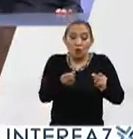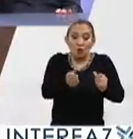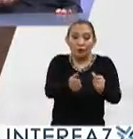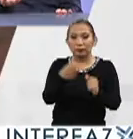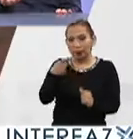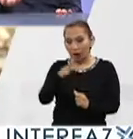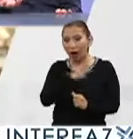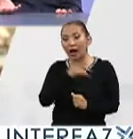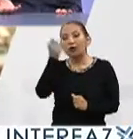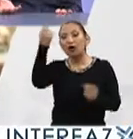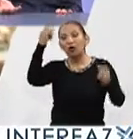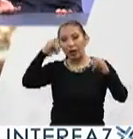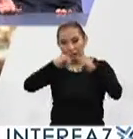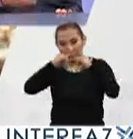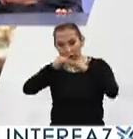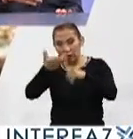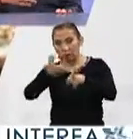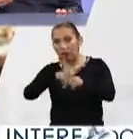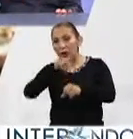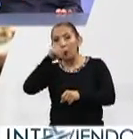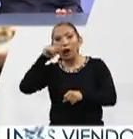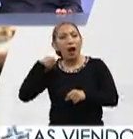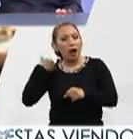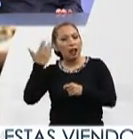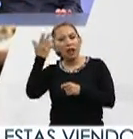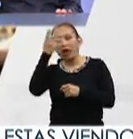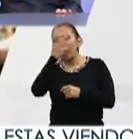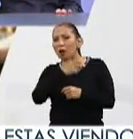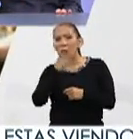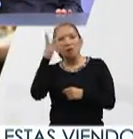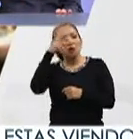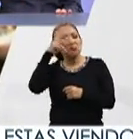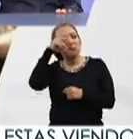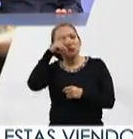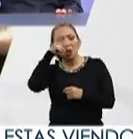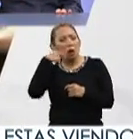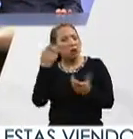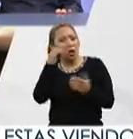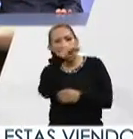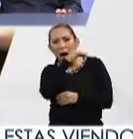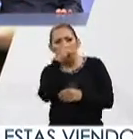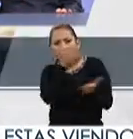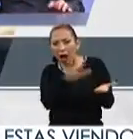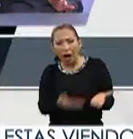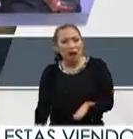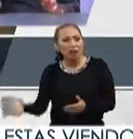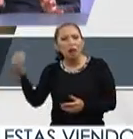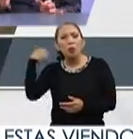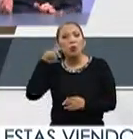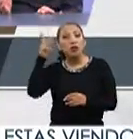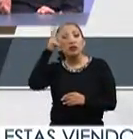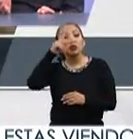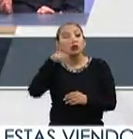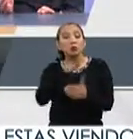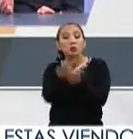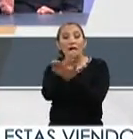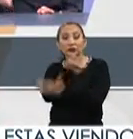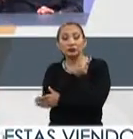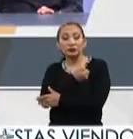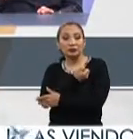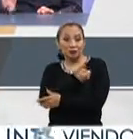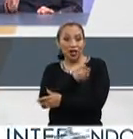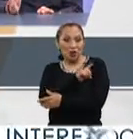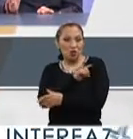Sin embargo, hay instituciones como el Hospital Juárez en donde las consultas están totalmente accesibles. ¿Cuándo hay que ir a un psicólogo? Cuando vas al médico. Es